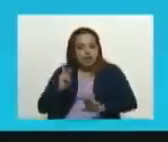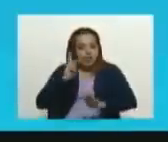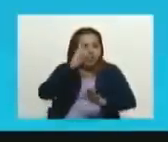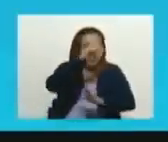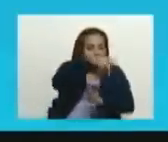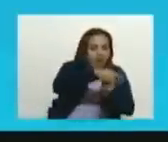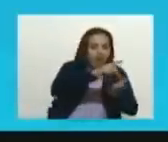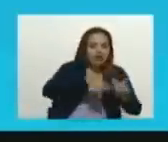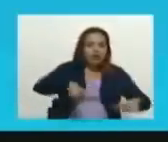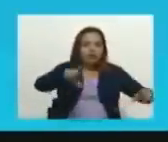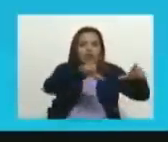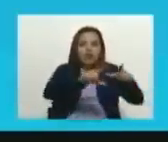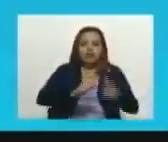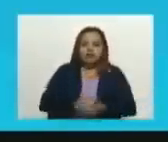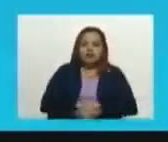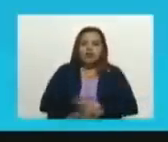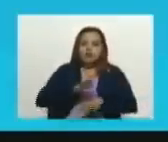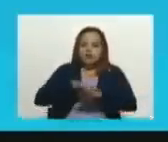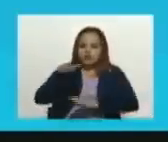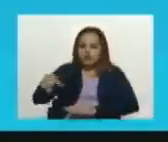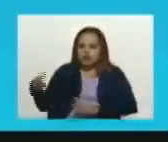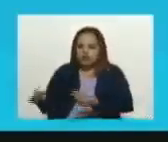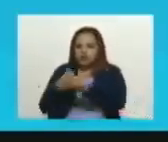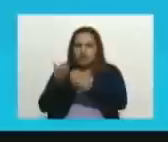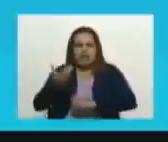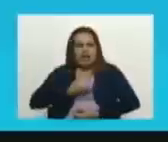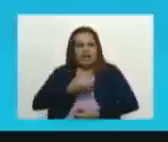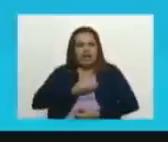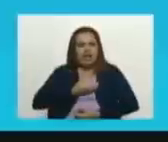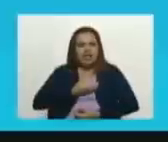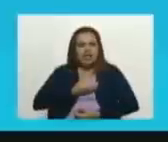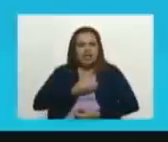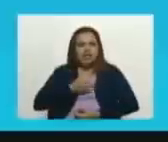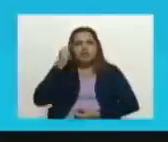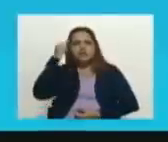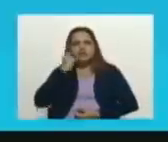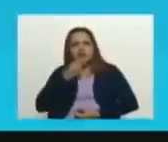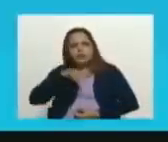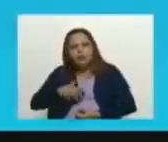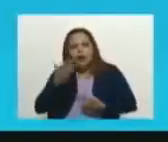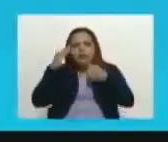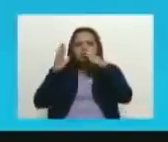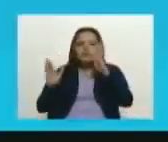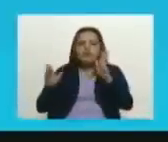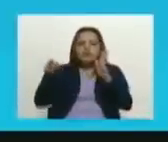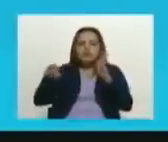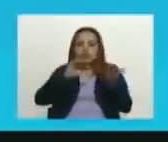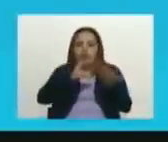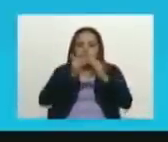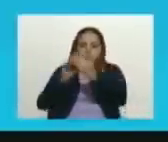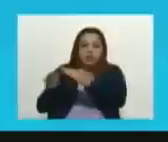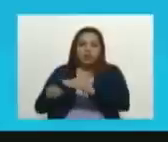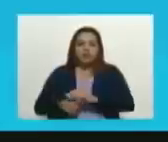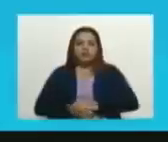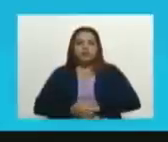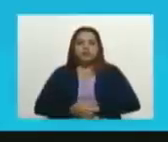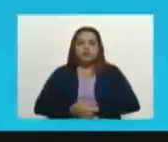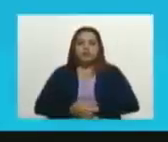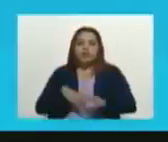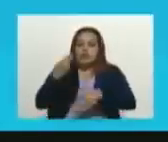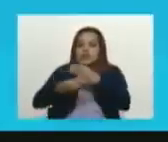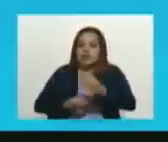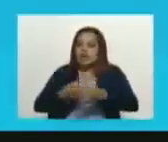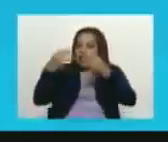a dirigir allá a la zona, porque estoy aquí con el alcalde de Sucre, para atender a nuestra comunidad y cúmplase,